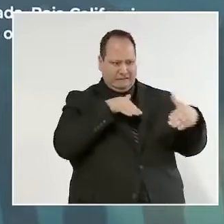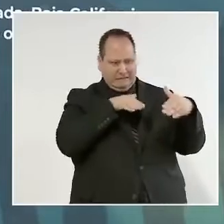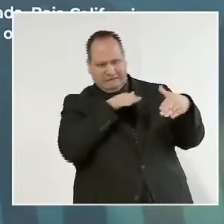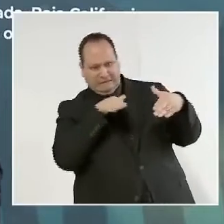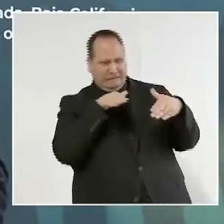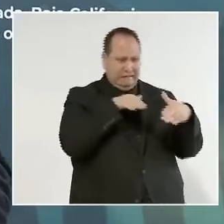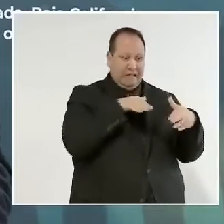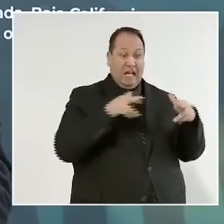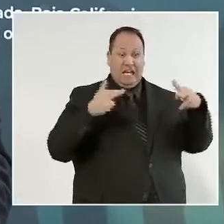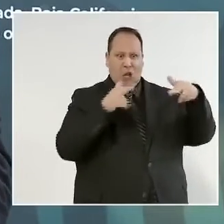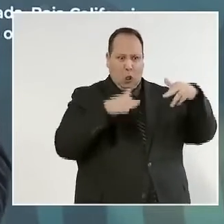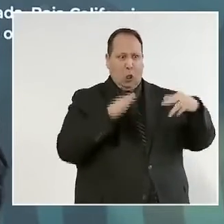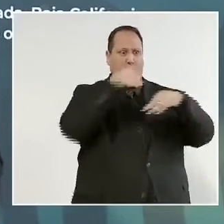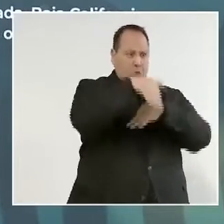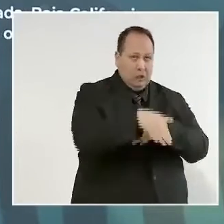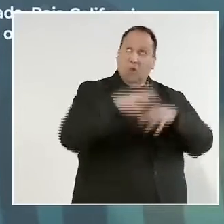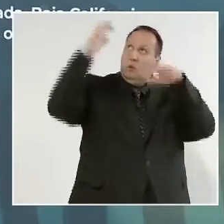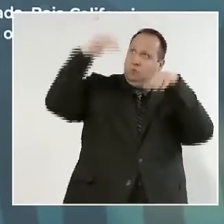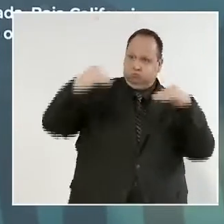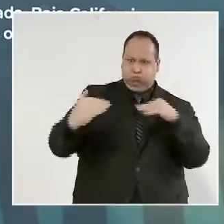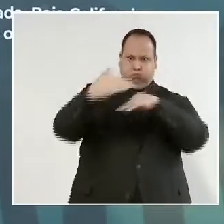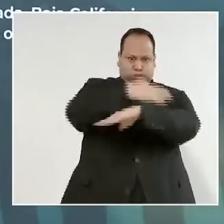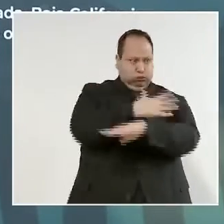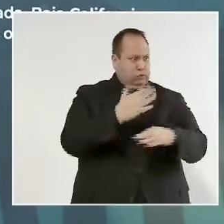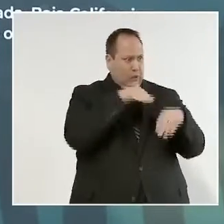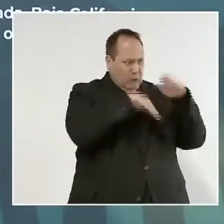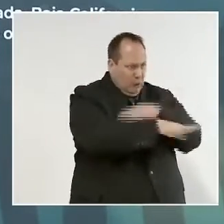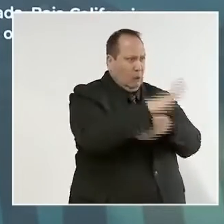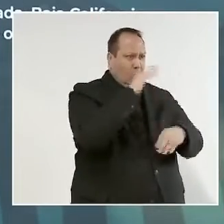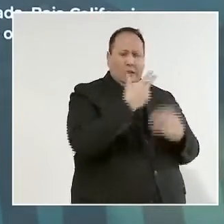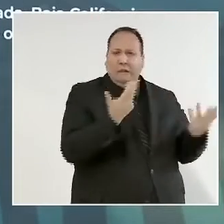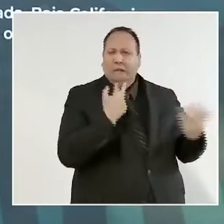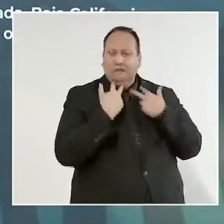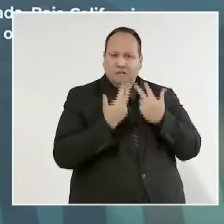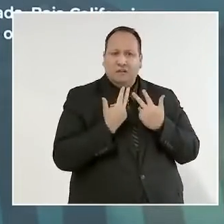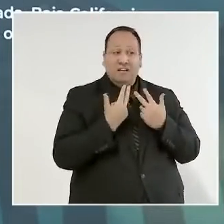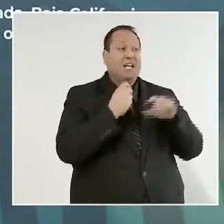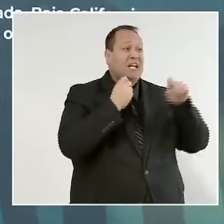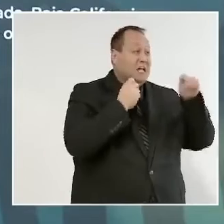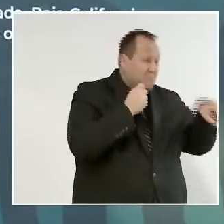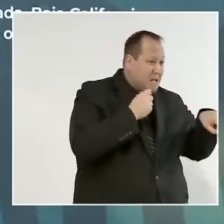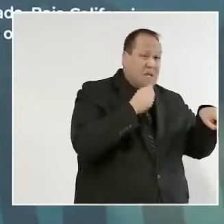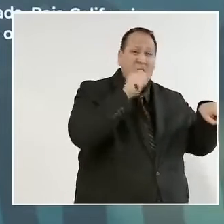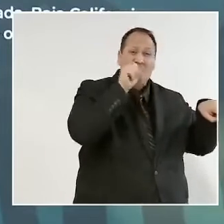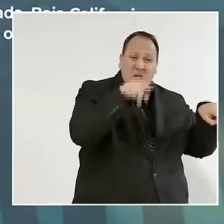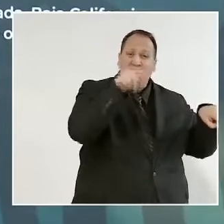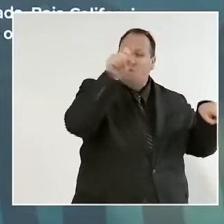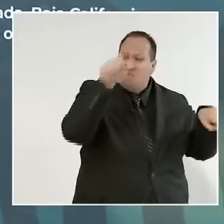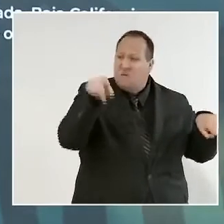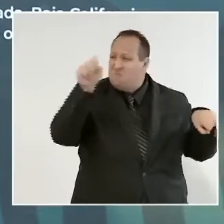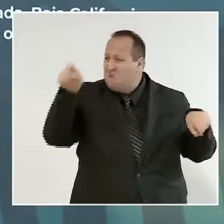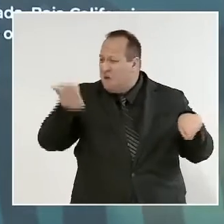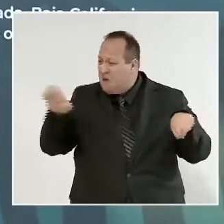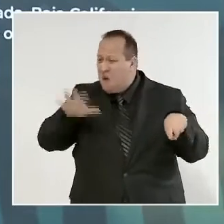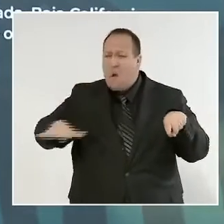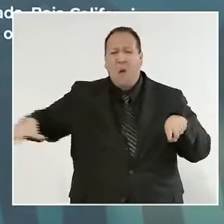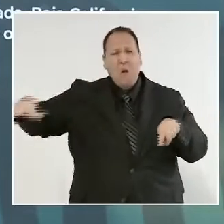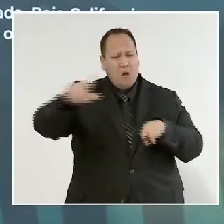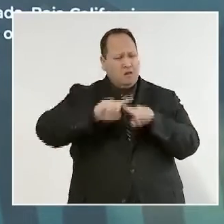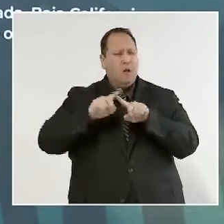incomunicados por un río cada vez que llovía. Y así muchas partes de Ensenada, pero todos